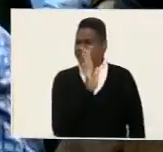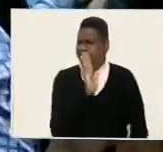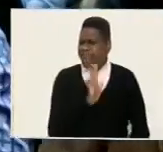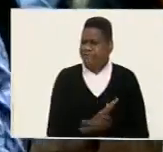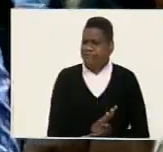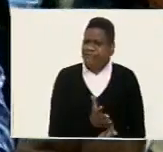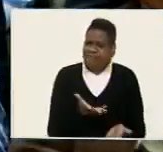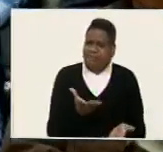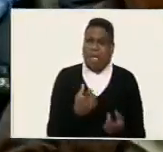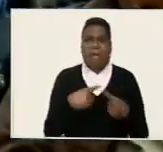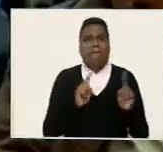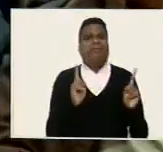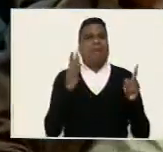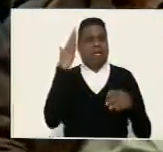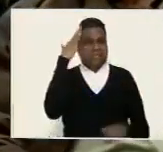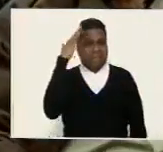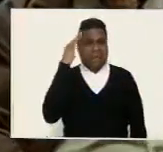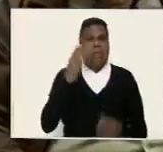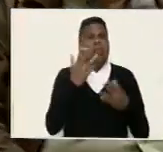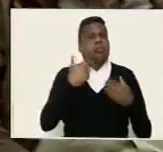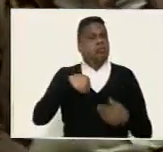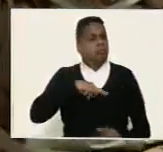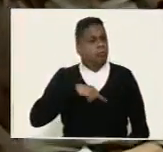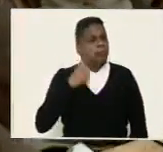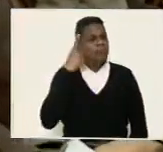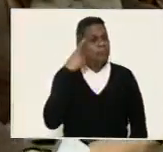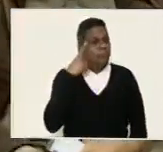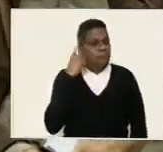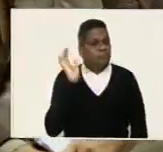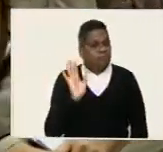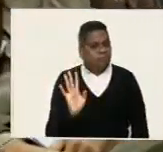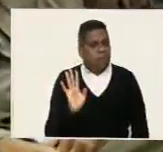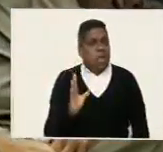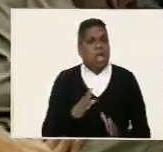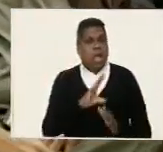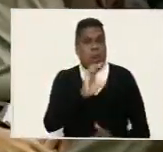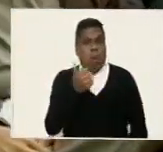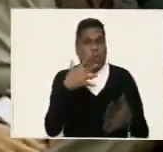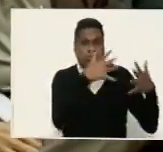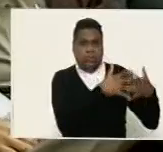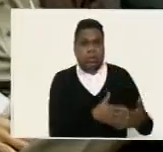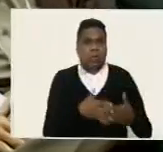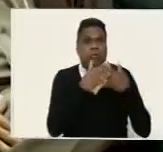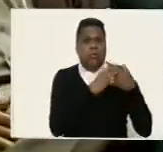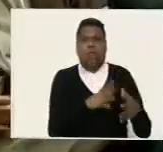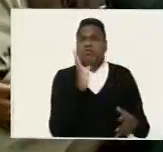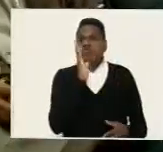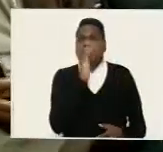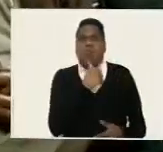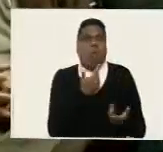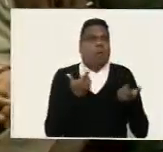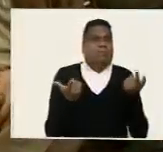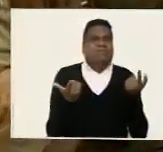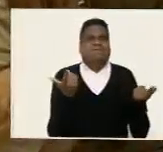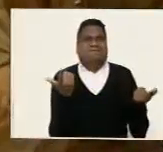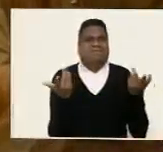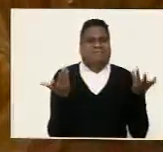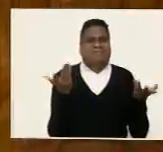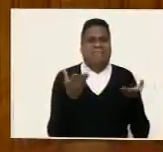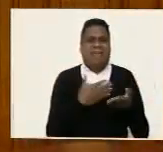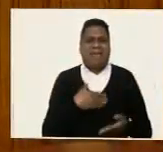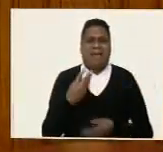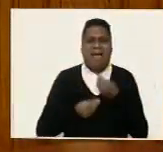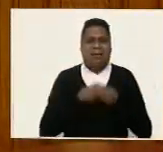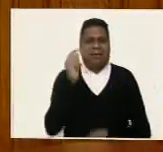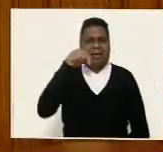sabemos que la intención de estos organismos, que además no tienen competencia y del cual no